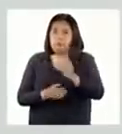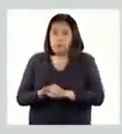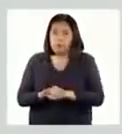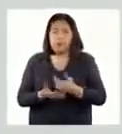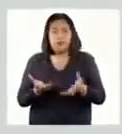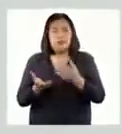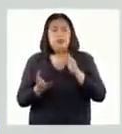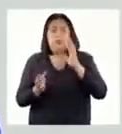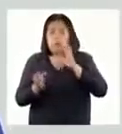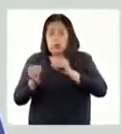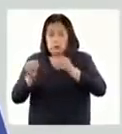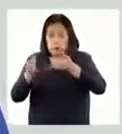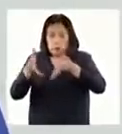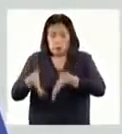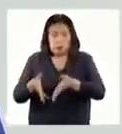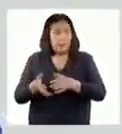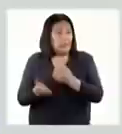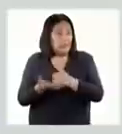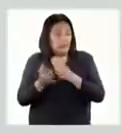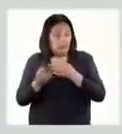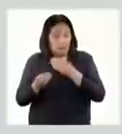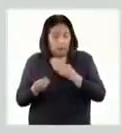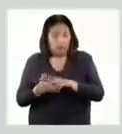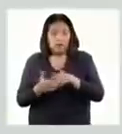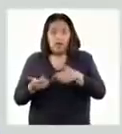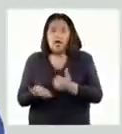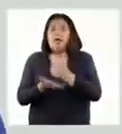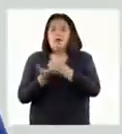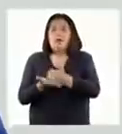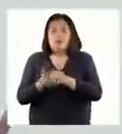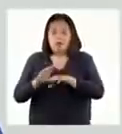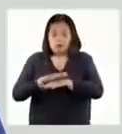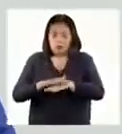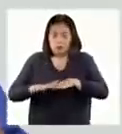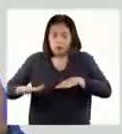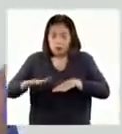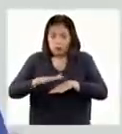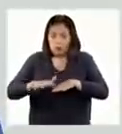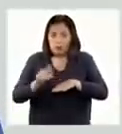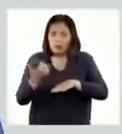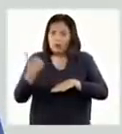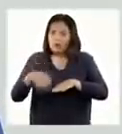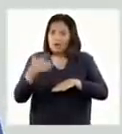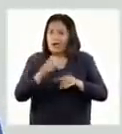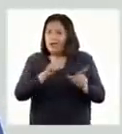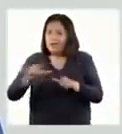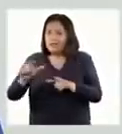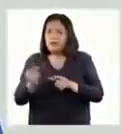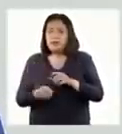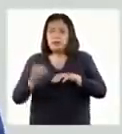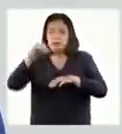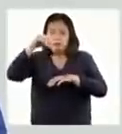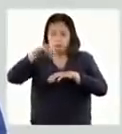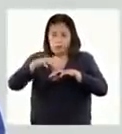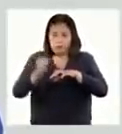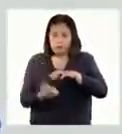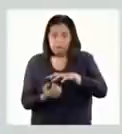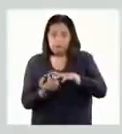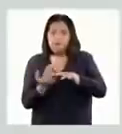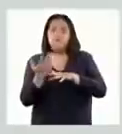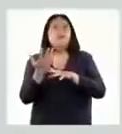alimentarse de los desechos, ayudan a que el suelo esté fertilizado y listo para recibir a las